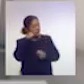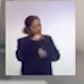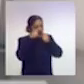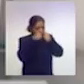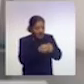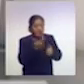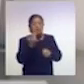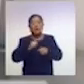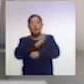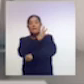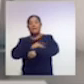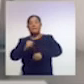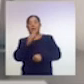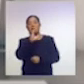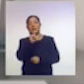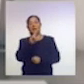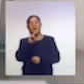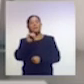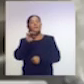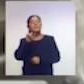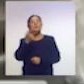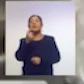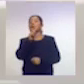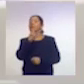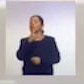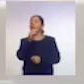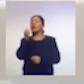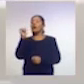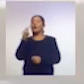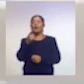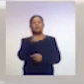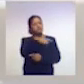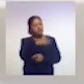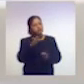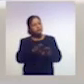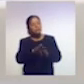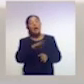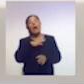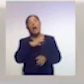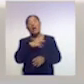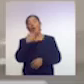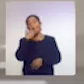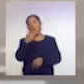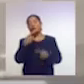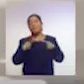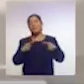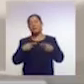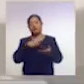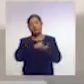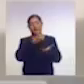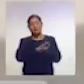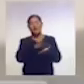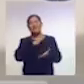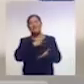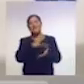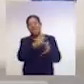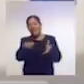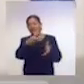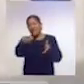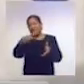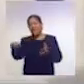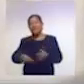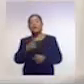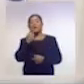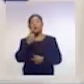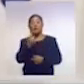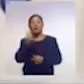el pasado 4 de agosto. Con este caso de sarampión en Quintana Roo, suman 8 los registrados en lo que va del año en el país, 1 en Nuevo León, 2